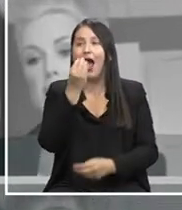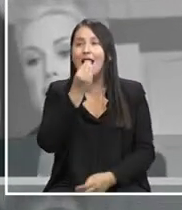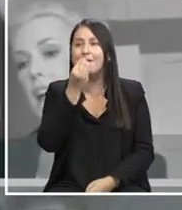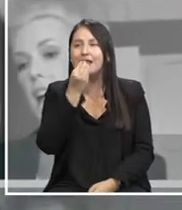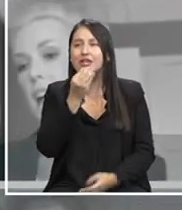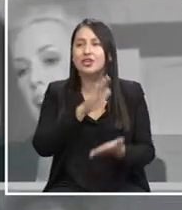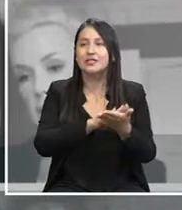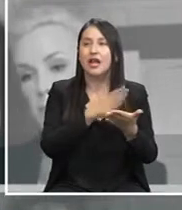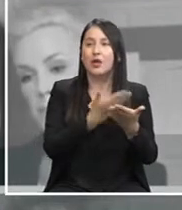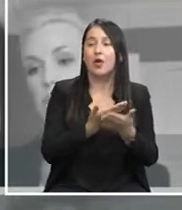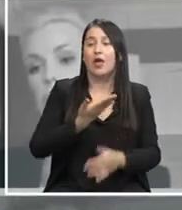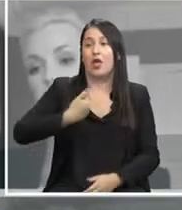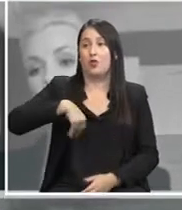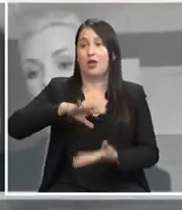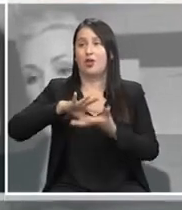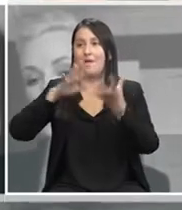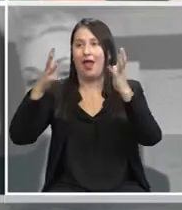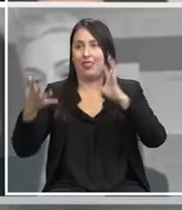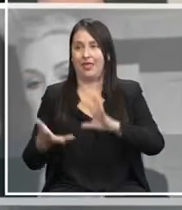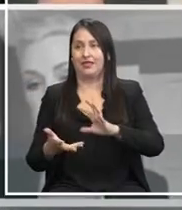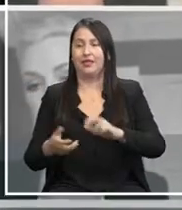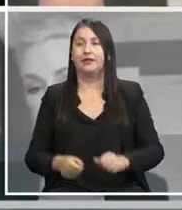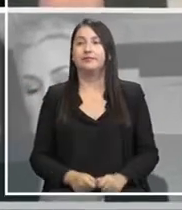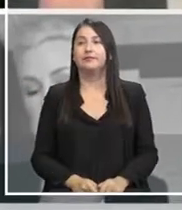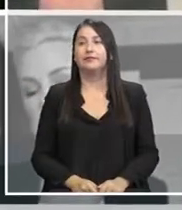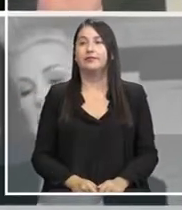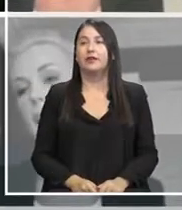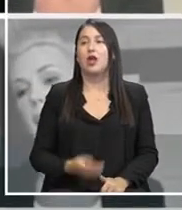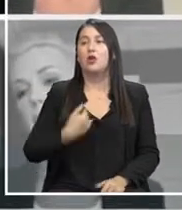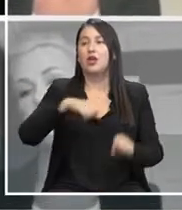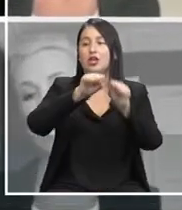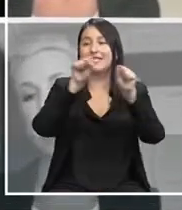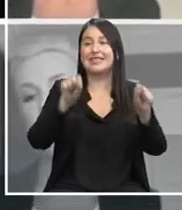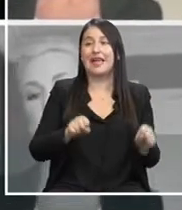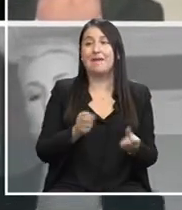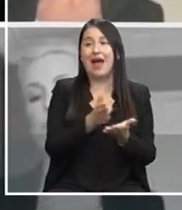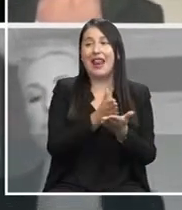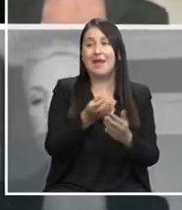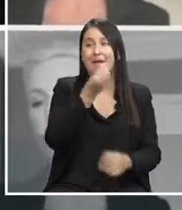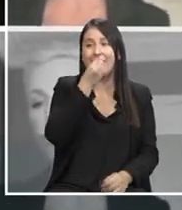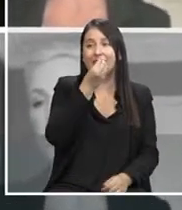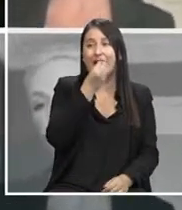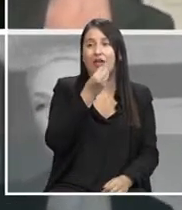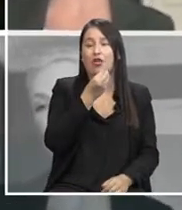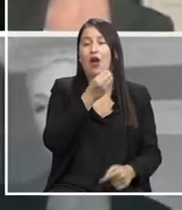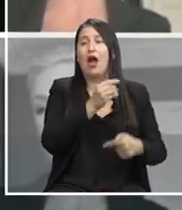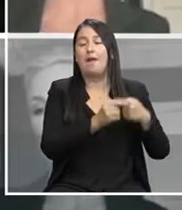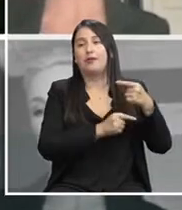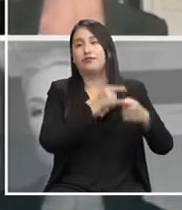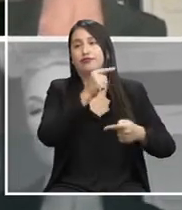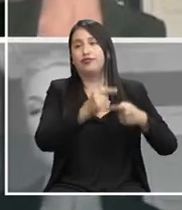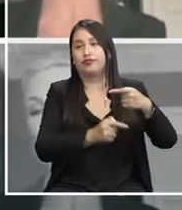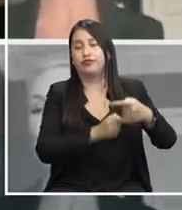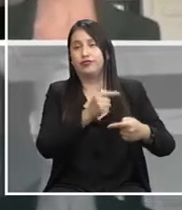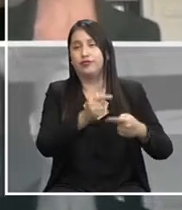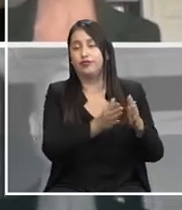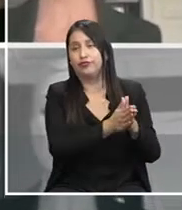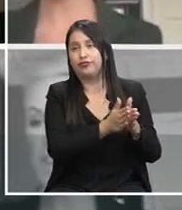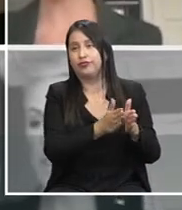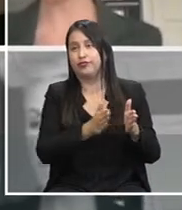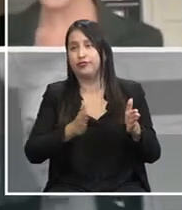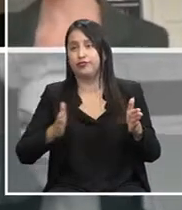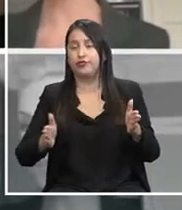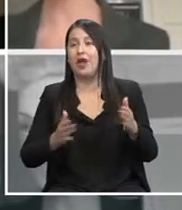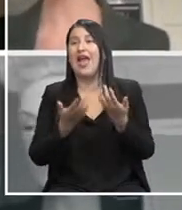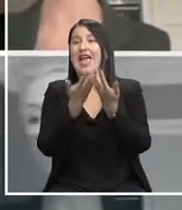y la salud de nuestro planeta. Nuestros sistemas alimentarios han pasado por una industrialización y expansión masivas en las